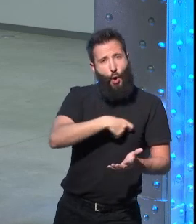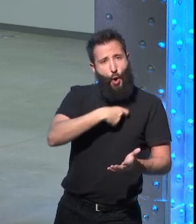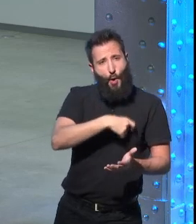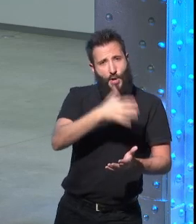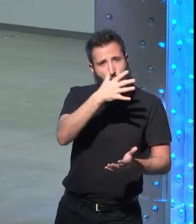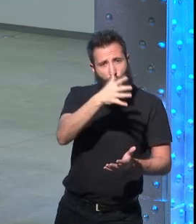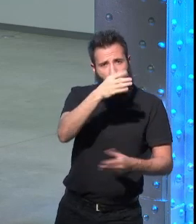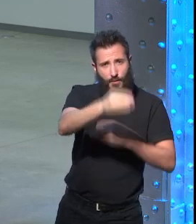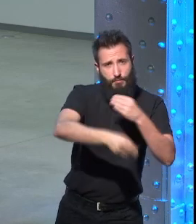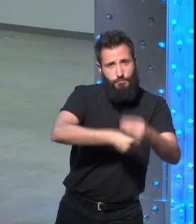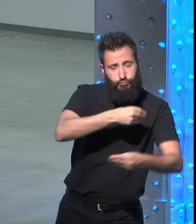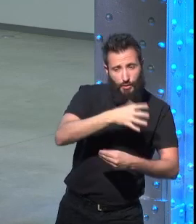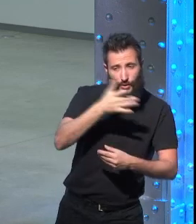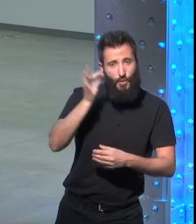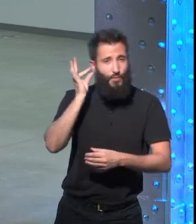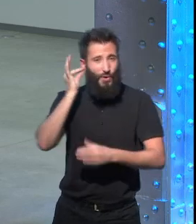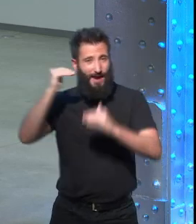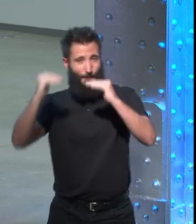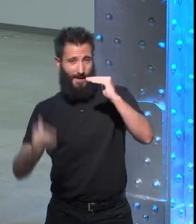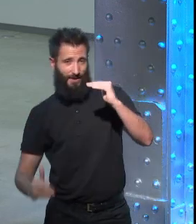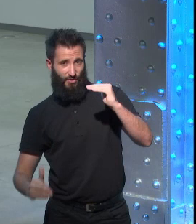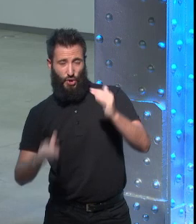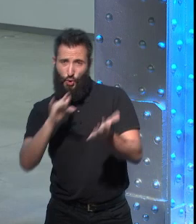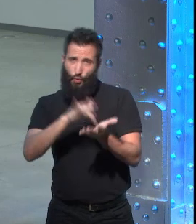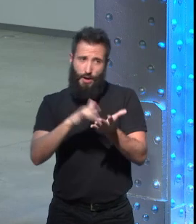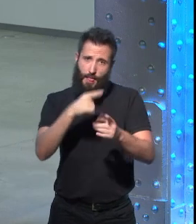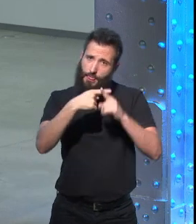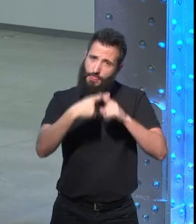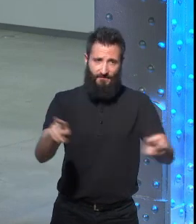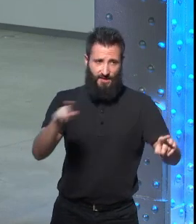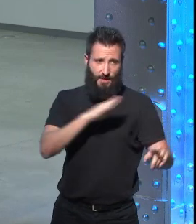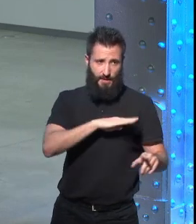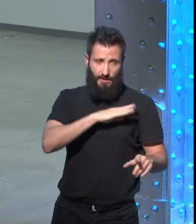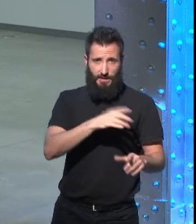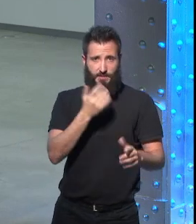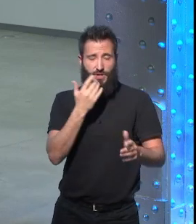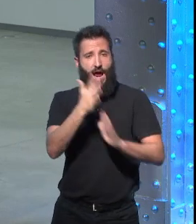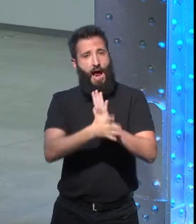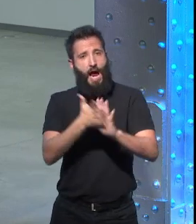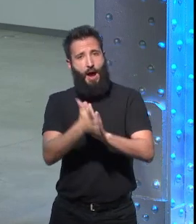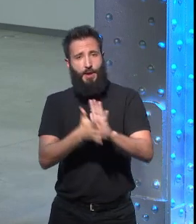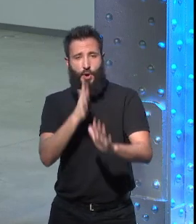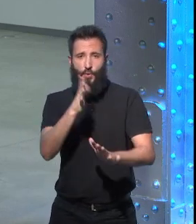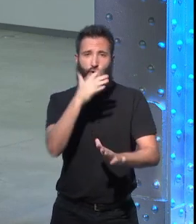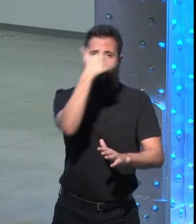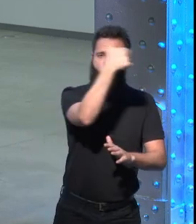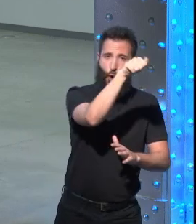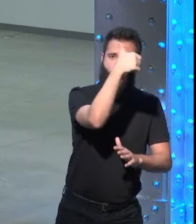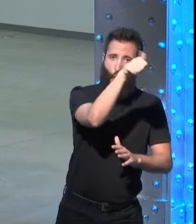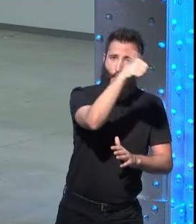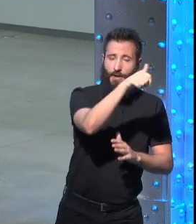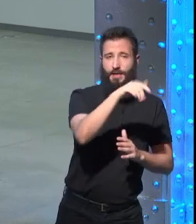de hechos delictivos que las mujeres. Además, la diferencia es significativa. Estamos hablando que los varones